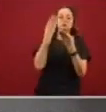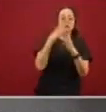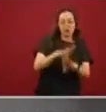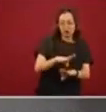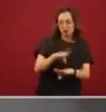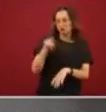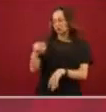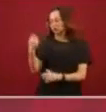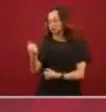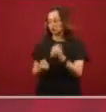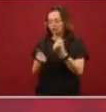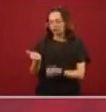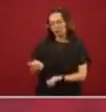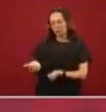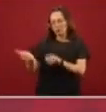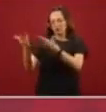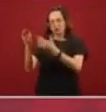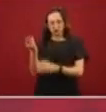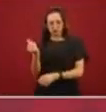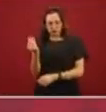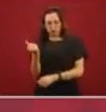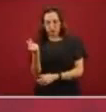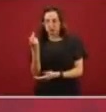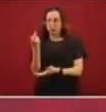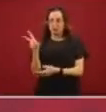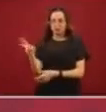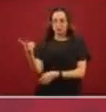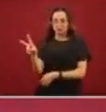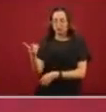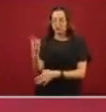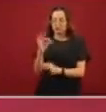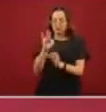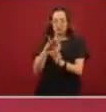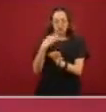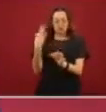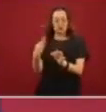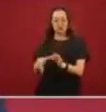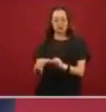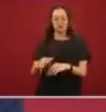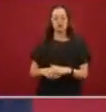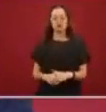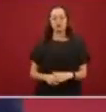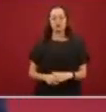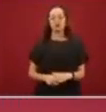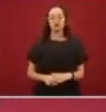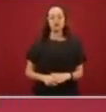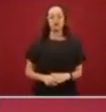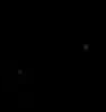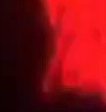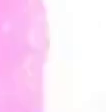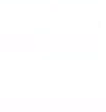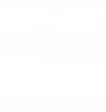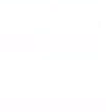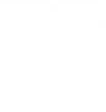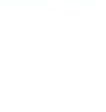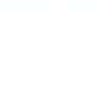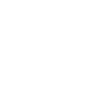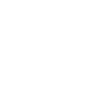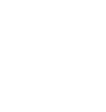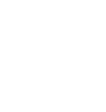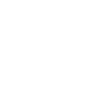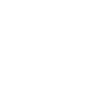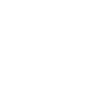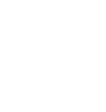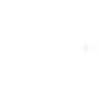conocer, el presidente de la República tiene las siguientes estrategias. De eso vamos a hablar a continuación.